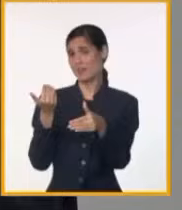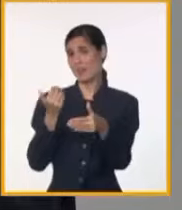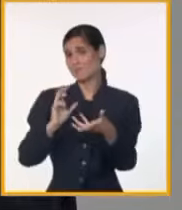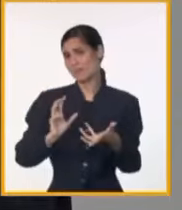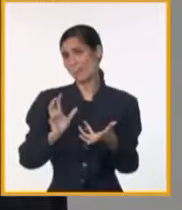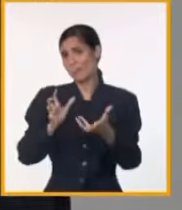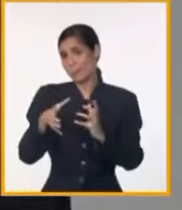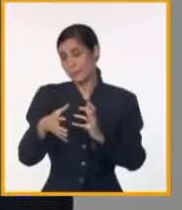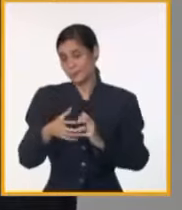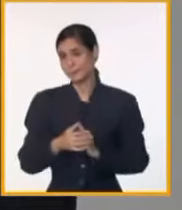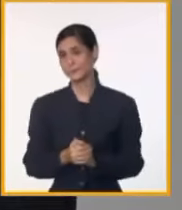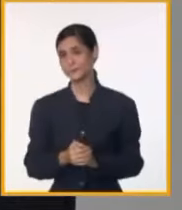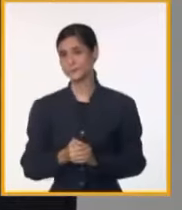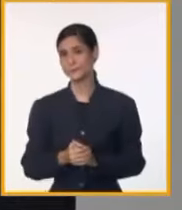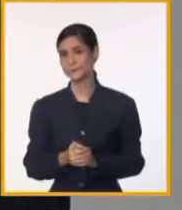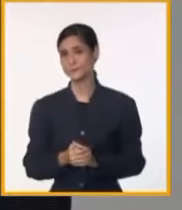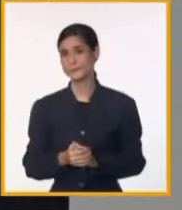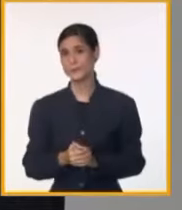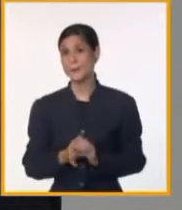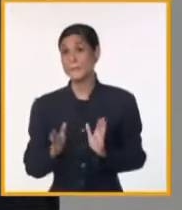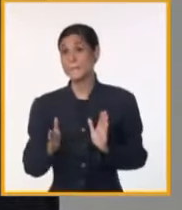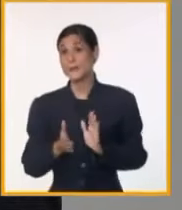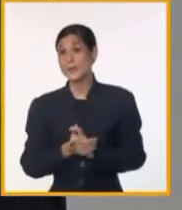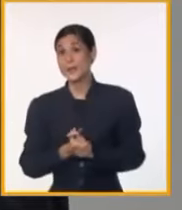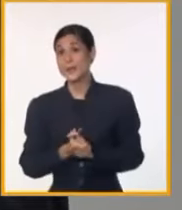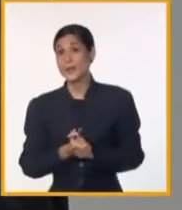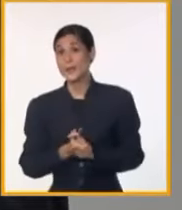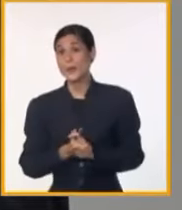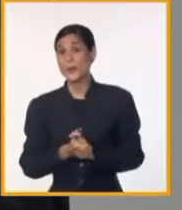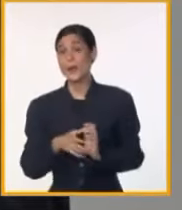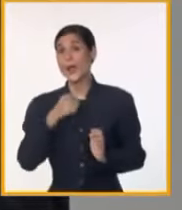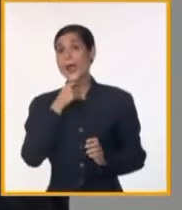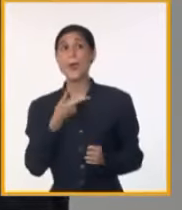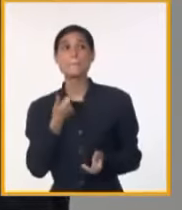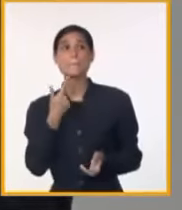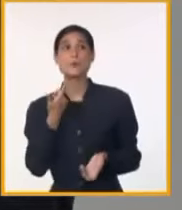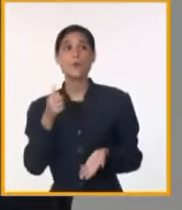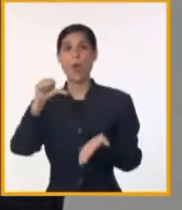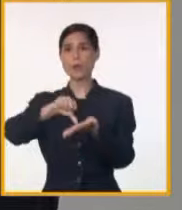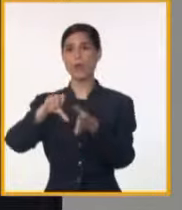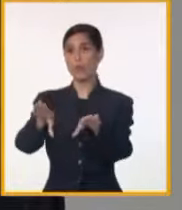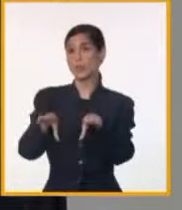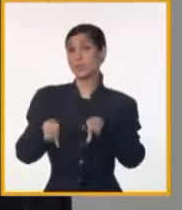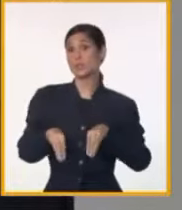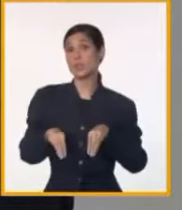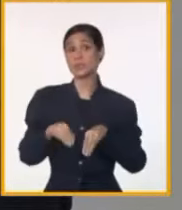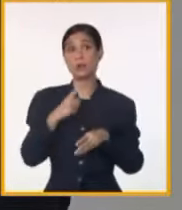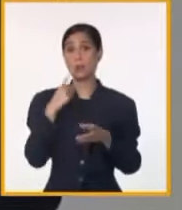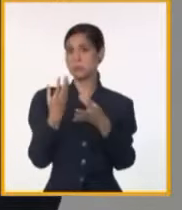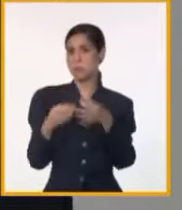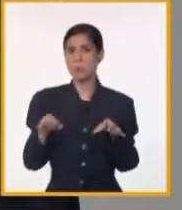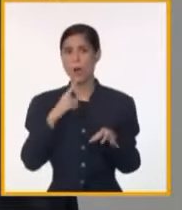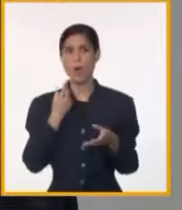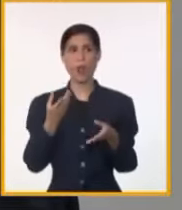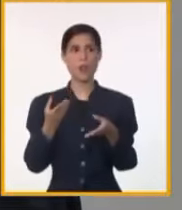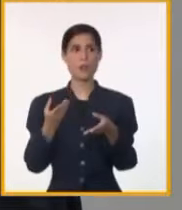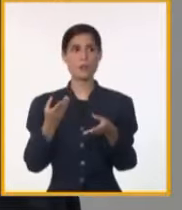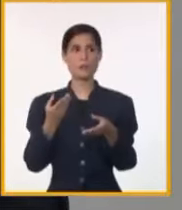Esa no es una posición que Irán eh asumió voluntariamente